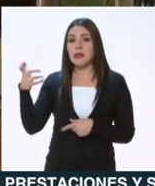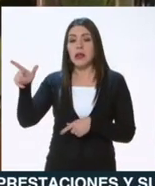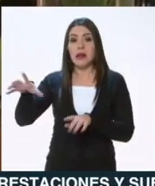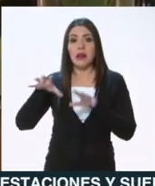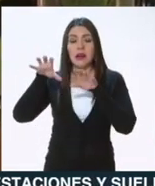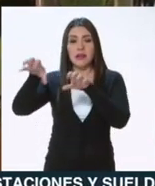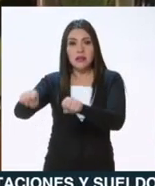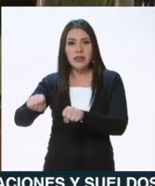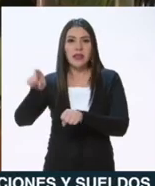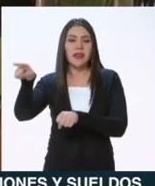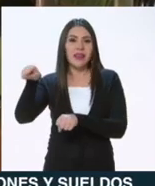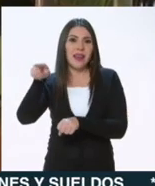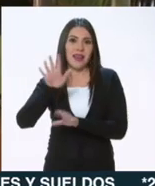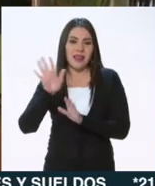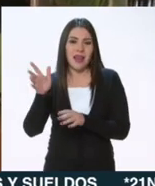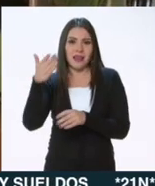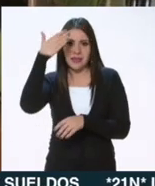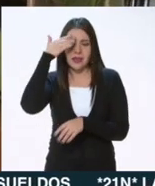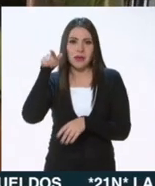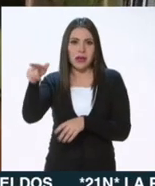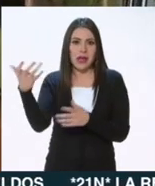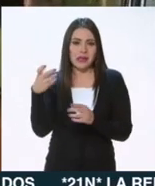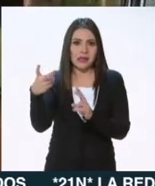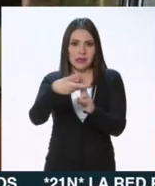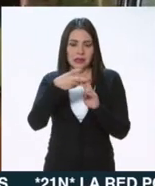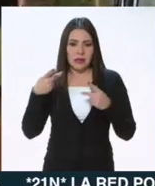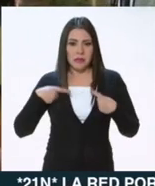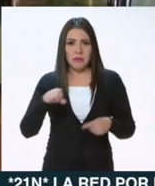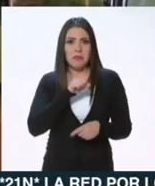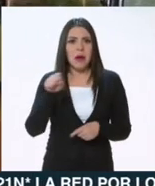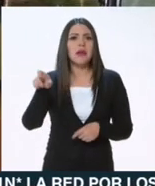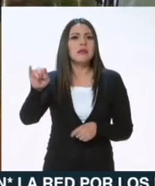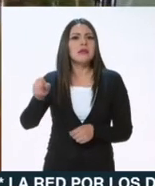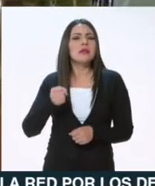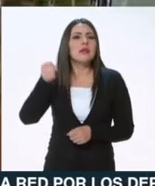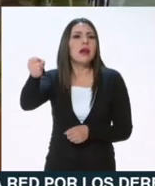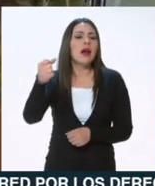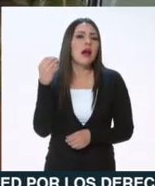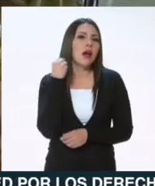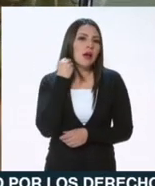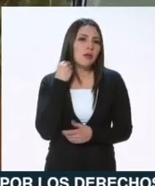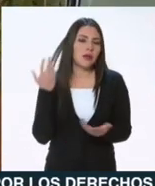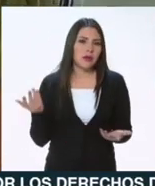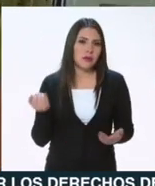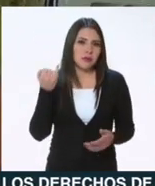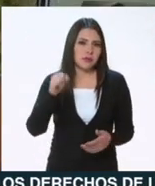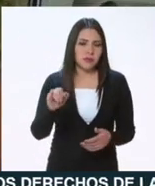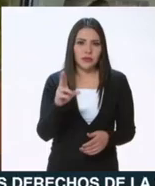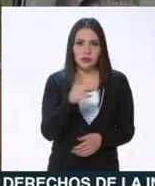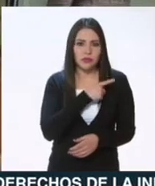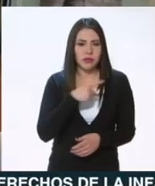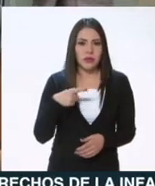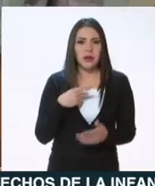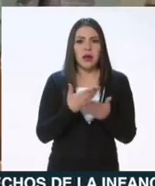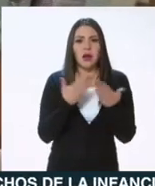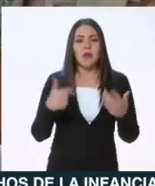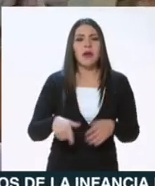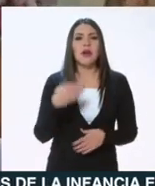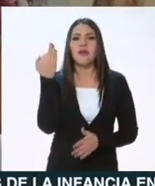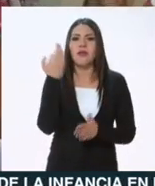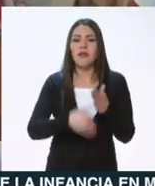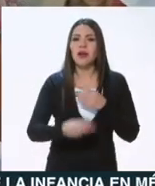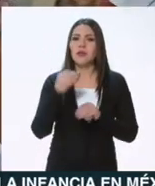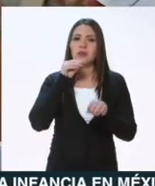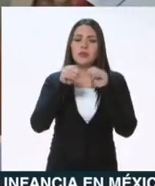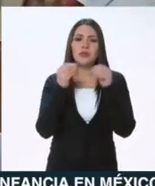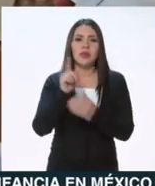usted, Isabel, que uno de los grandes problemas para combatir el delito del secuestro es la impartición de justicia, la mala impartición de justicia y la impunidad